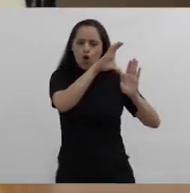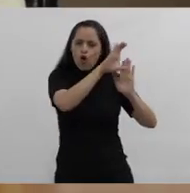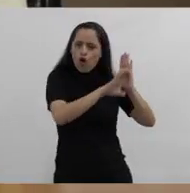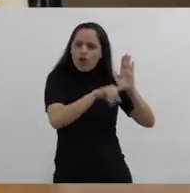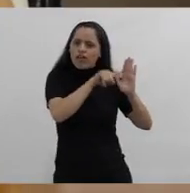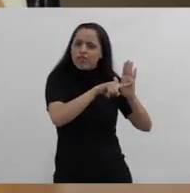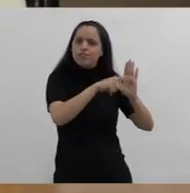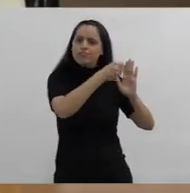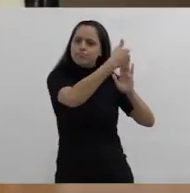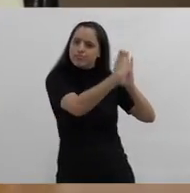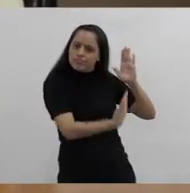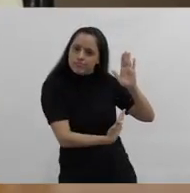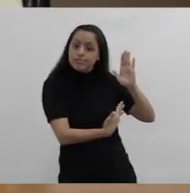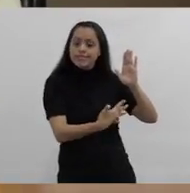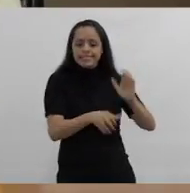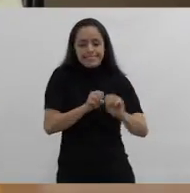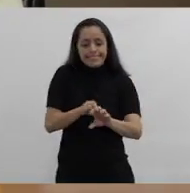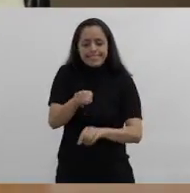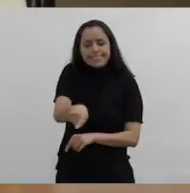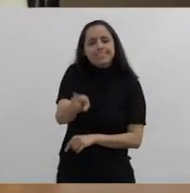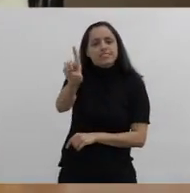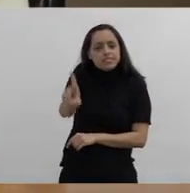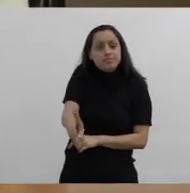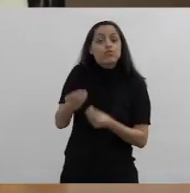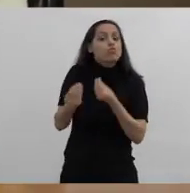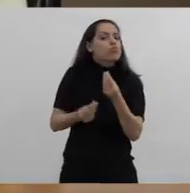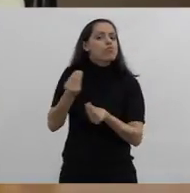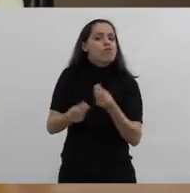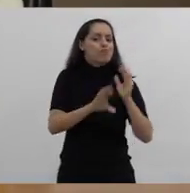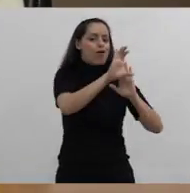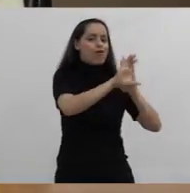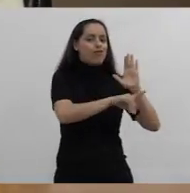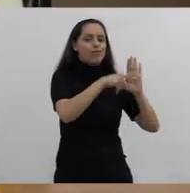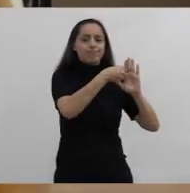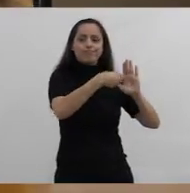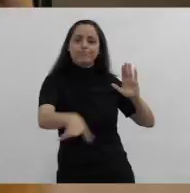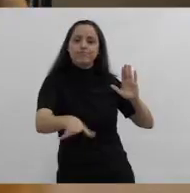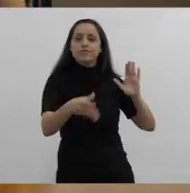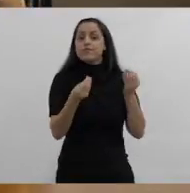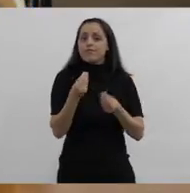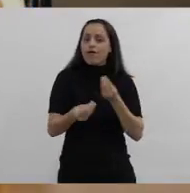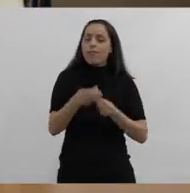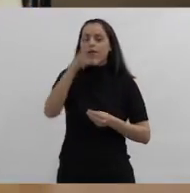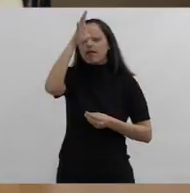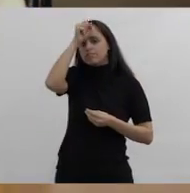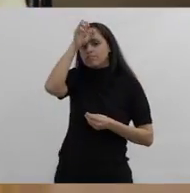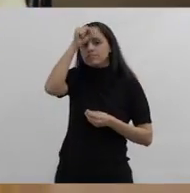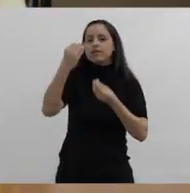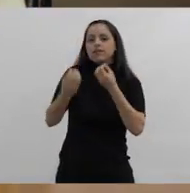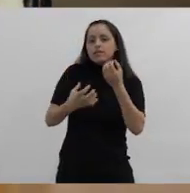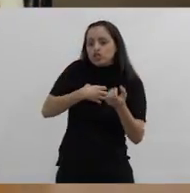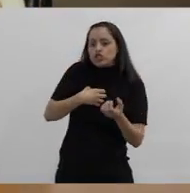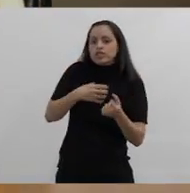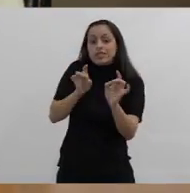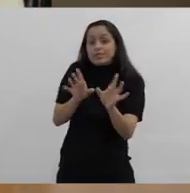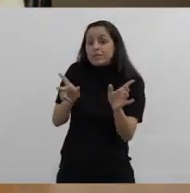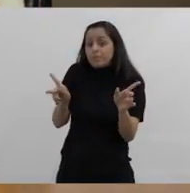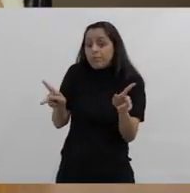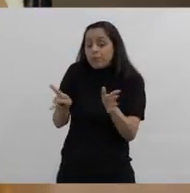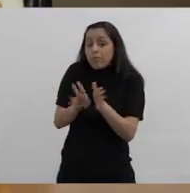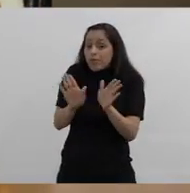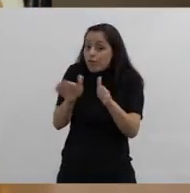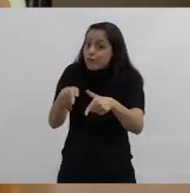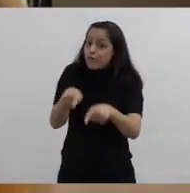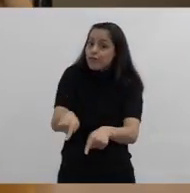que tenés para todos los chicos a un chico que tiene alguna discapacidad. Entonces la tiene que aprender de una manera especial o hay que modificarle o hay que